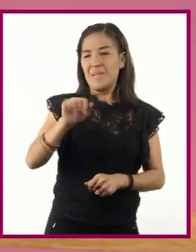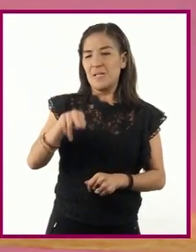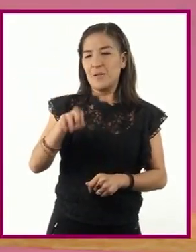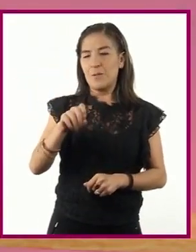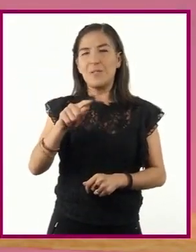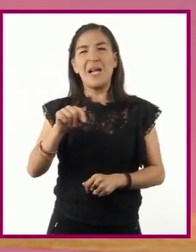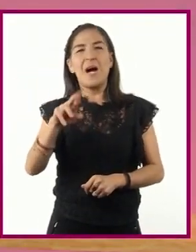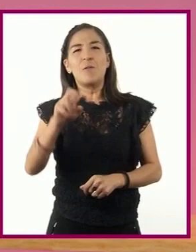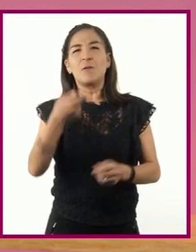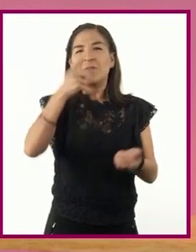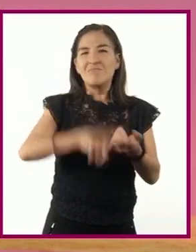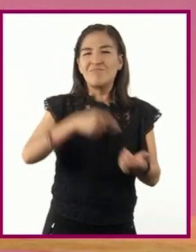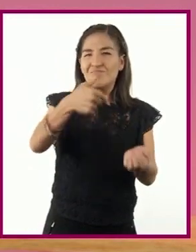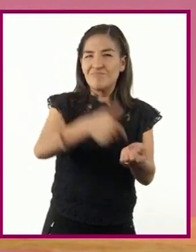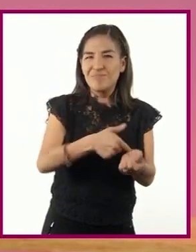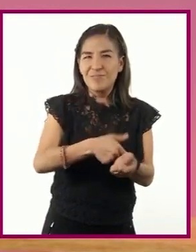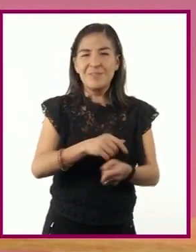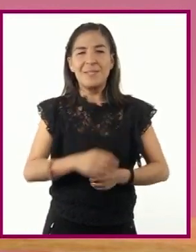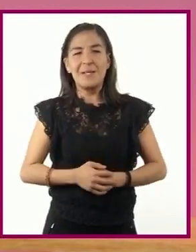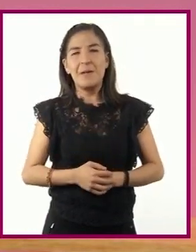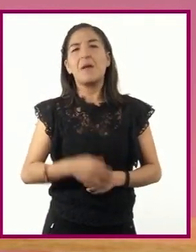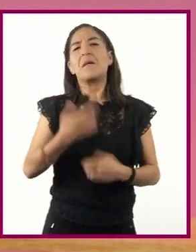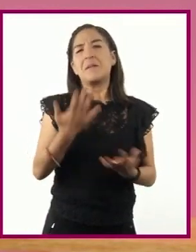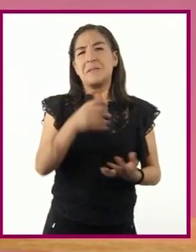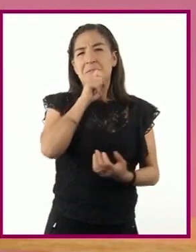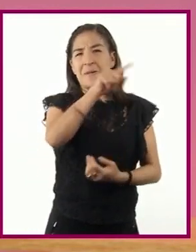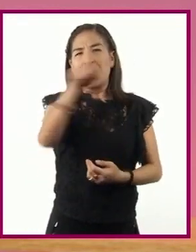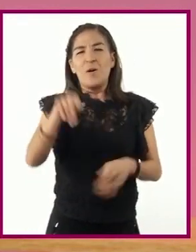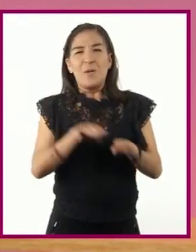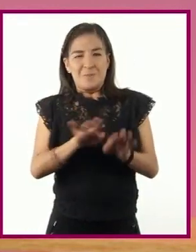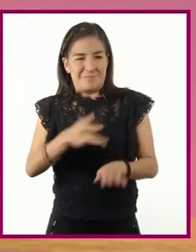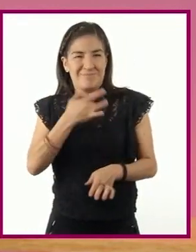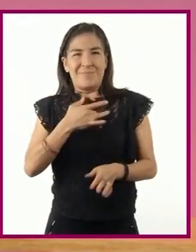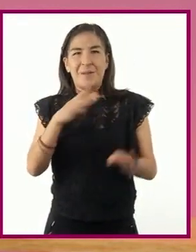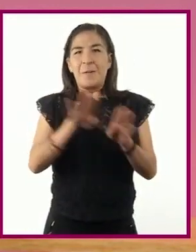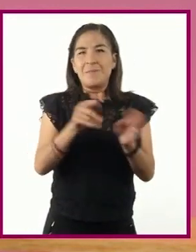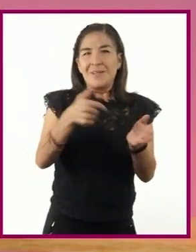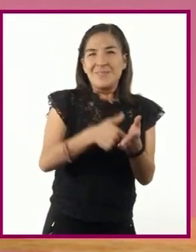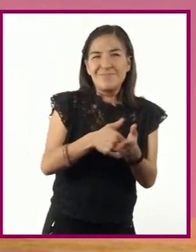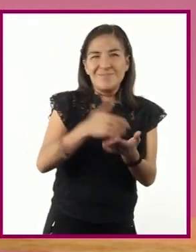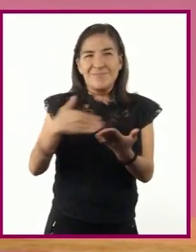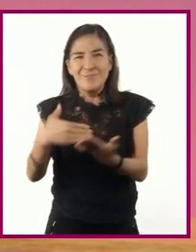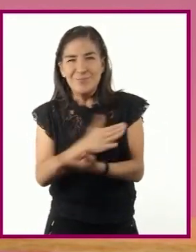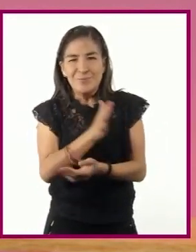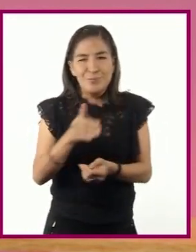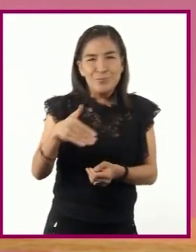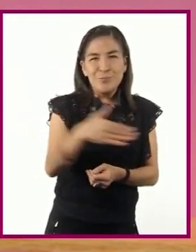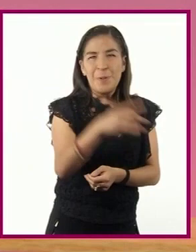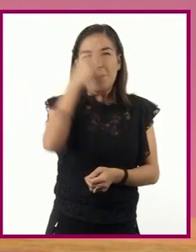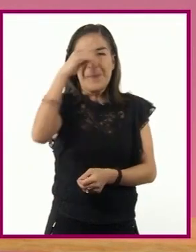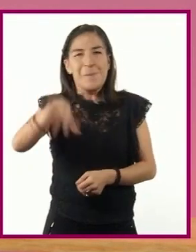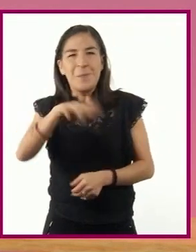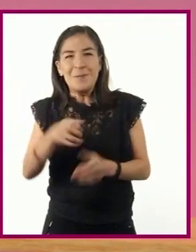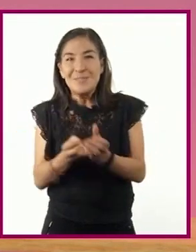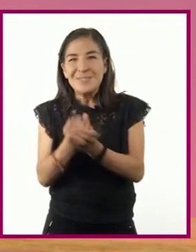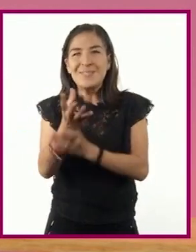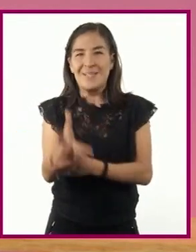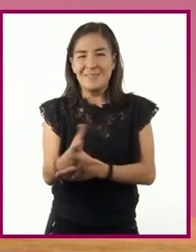laberinto. Alguna vez también nos podríamos haber sentido así, en un laberinto, buscando la salida.